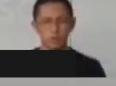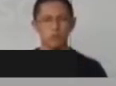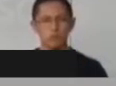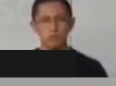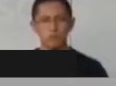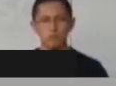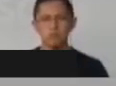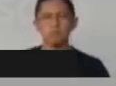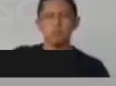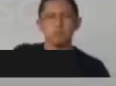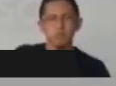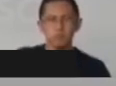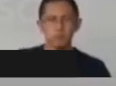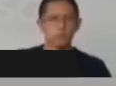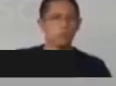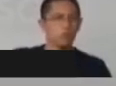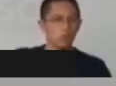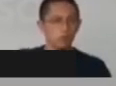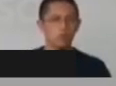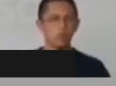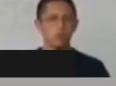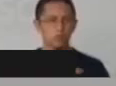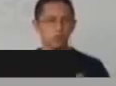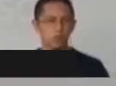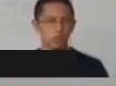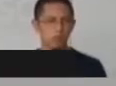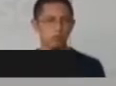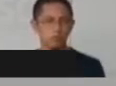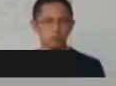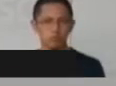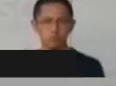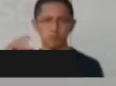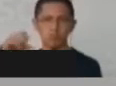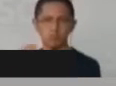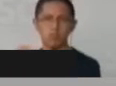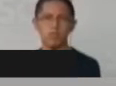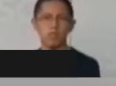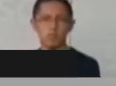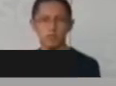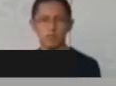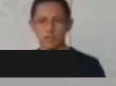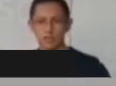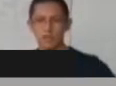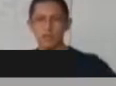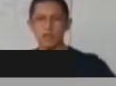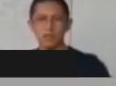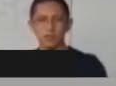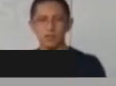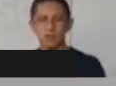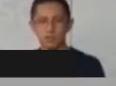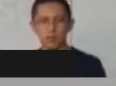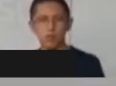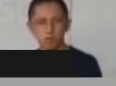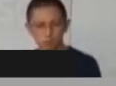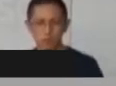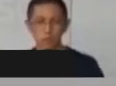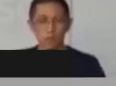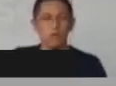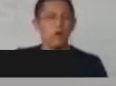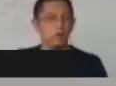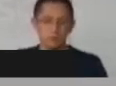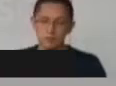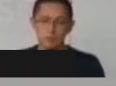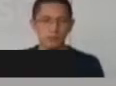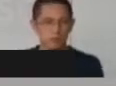anteriormente, ahora no tenemos mejores datos. Teníamos datos o similares o